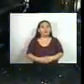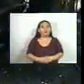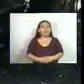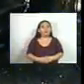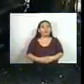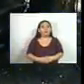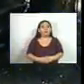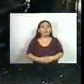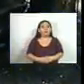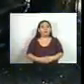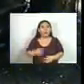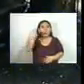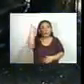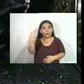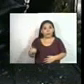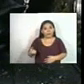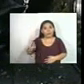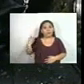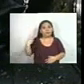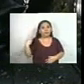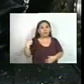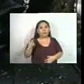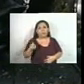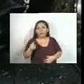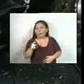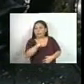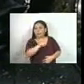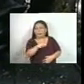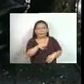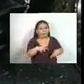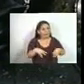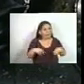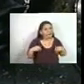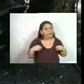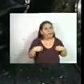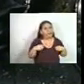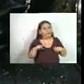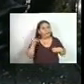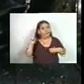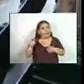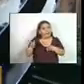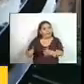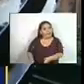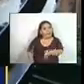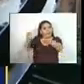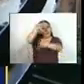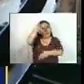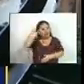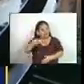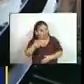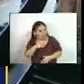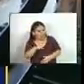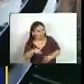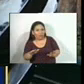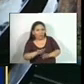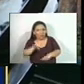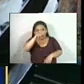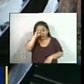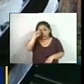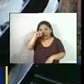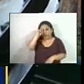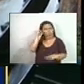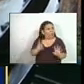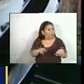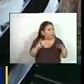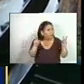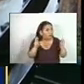El director de la Policía Nacional Civil rechazó los señalamientos de que la institución no actuó de forma diligente en